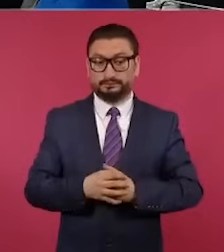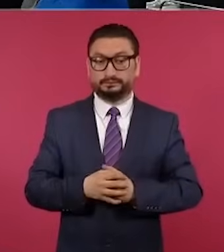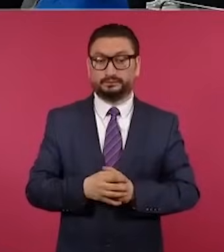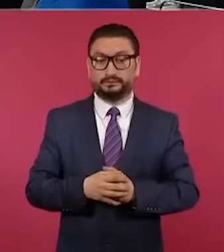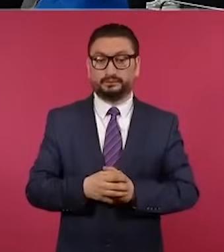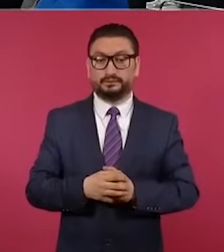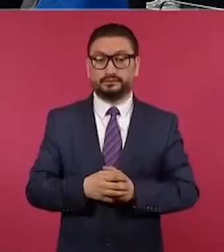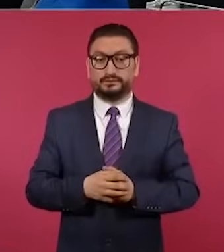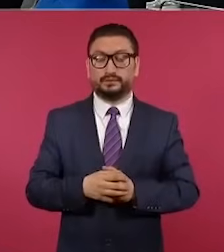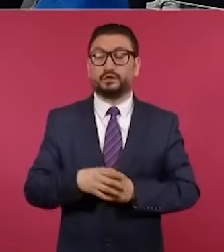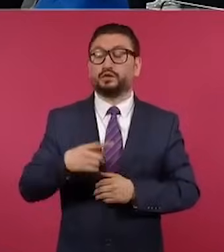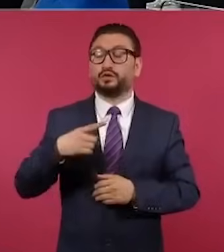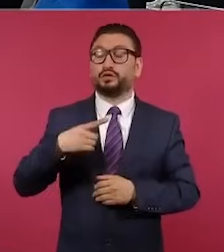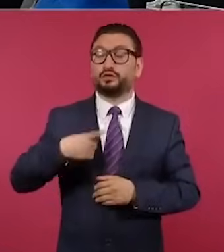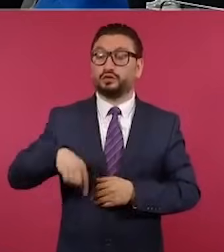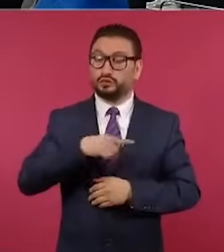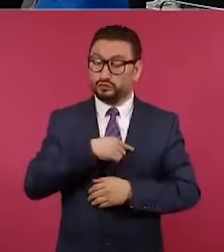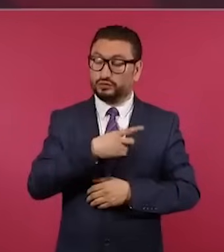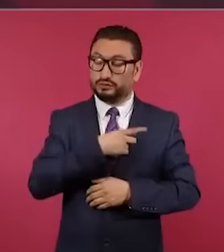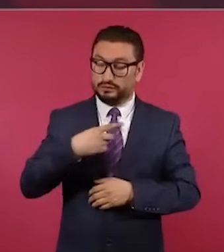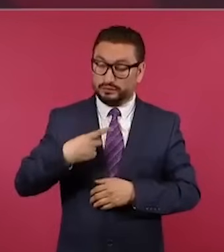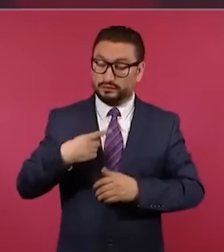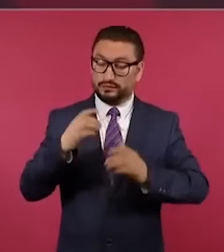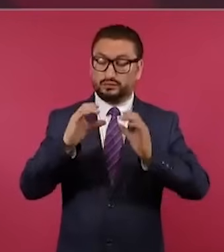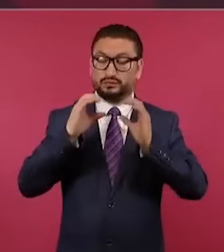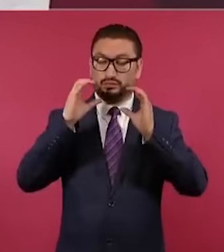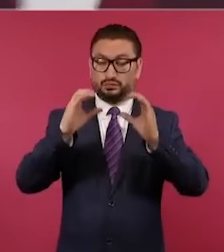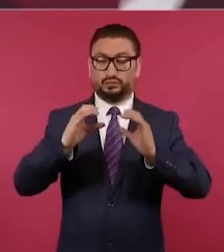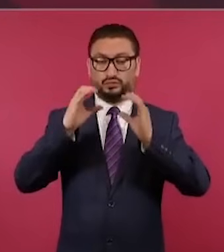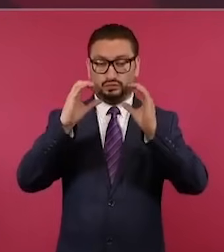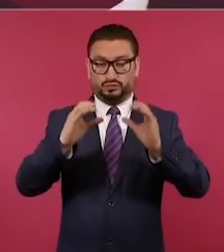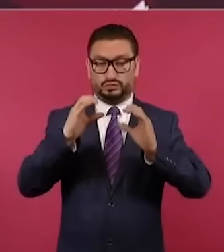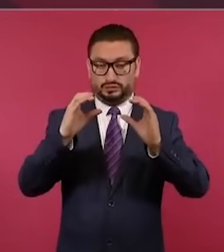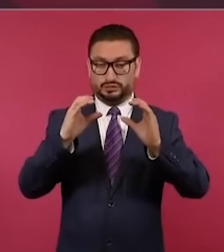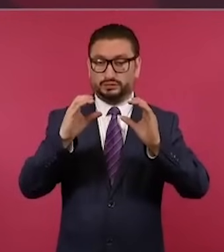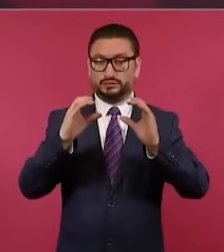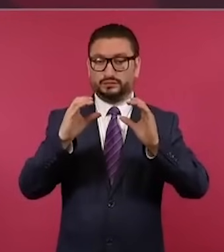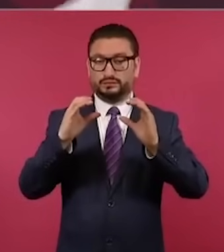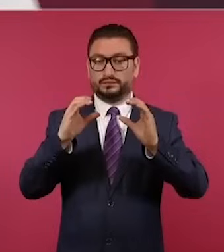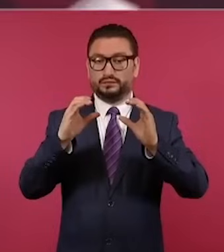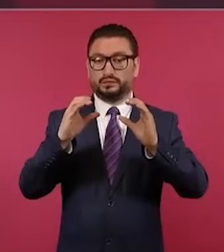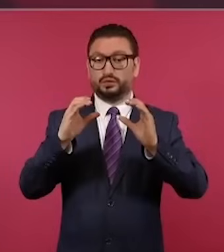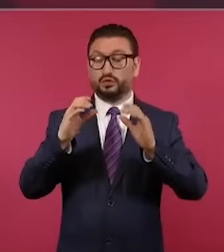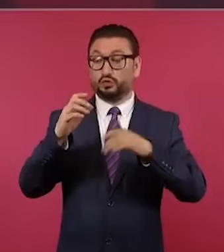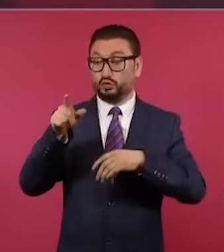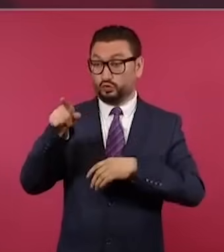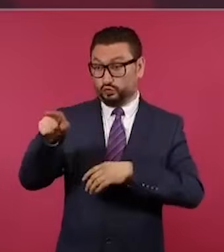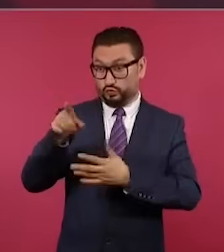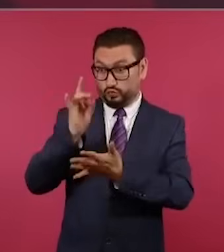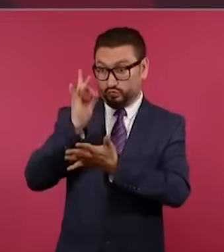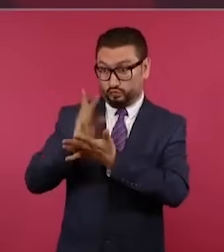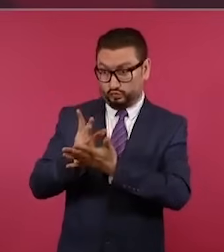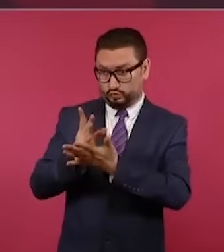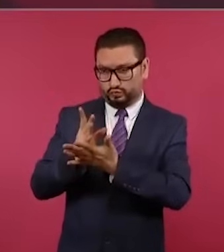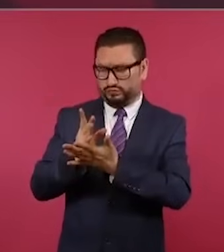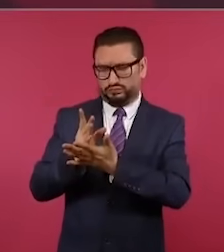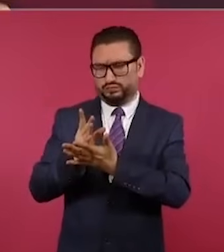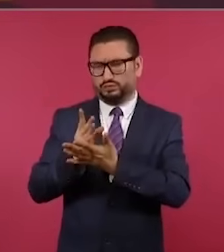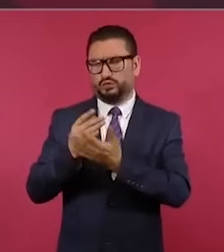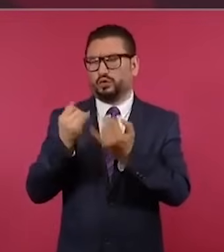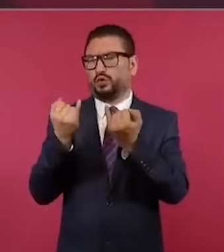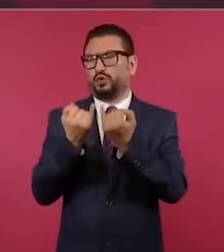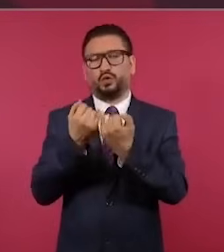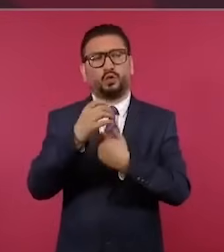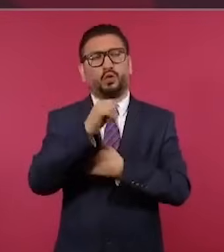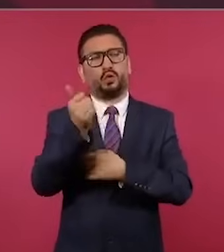hay que tener cuidado, pero no solo es tu caso o el caso de